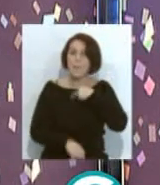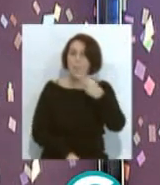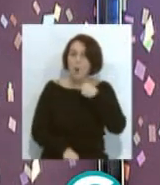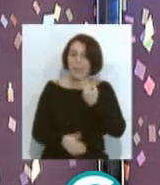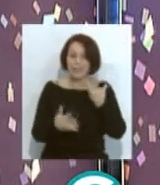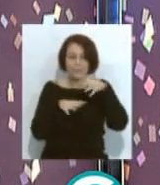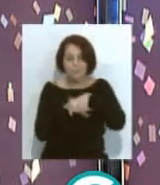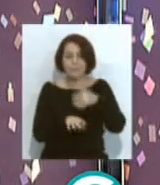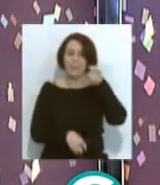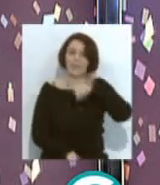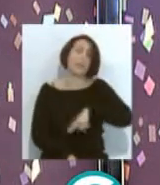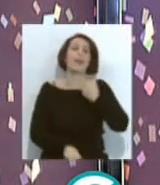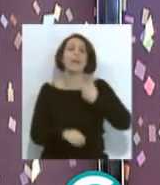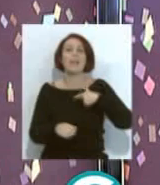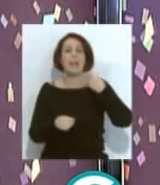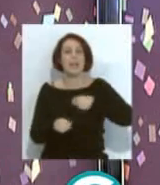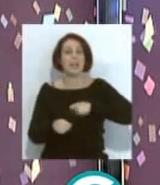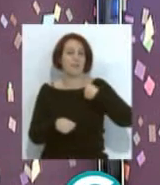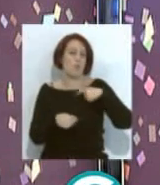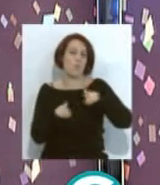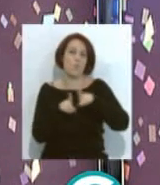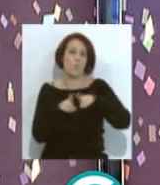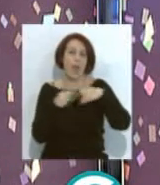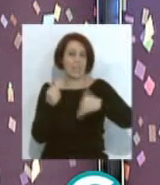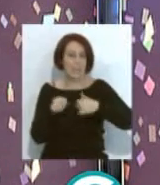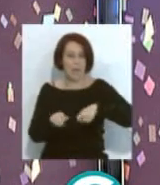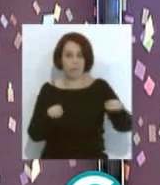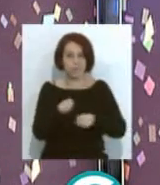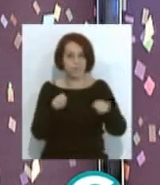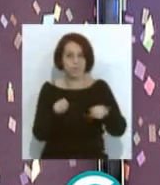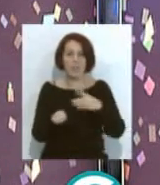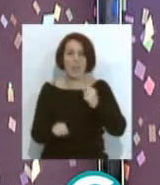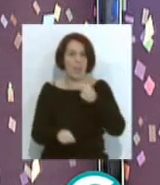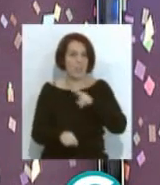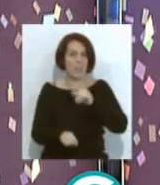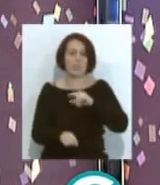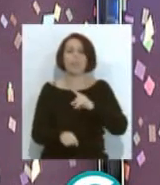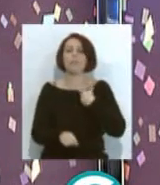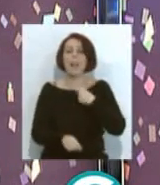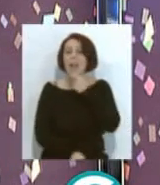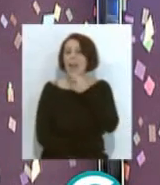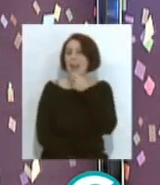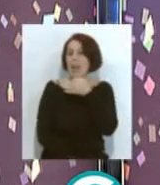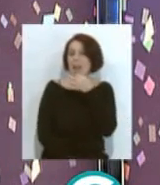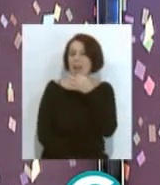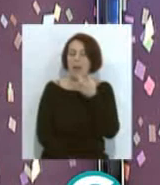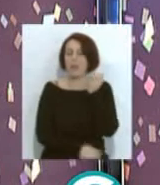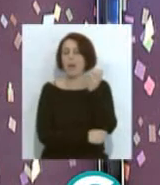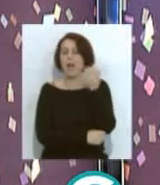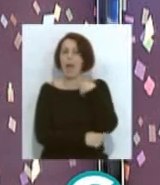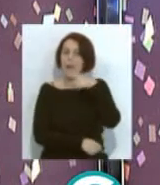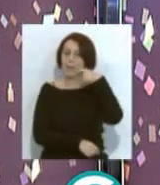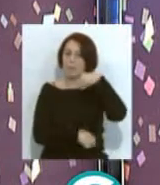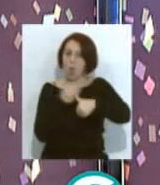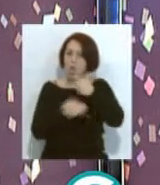voces e incluso la instrumentación, y en la que el propio David incluso, bueno, pues aporta reflexiones acerca de cómo concibe todo